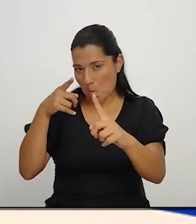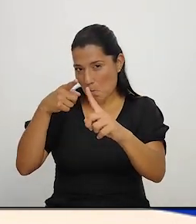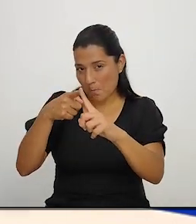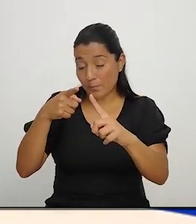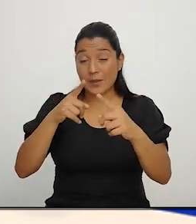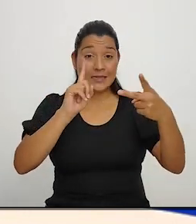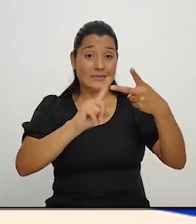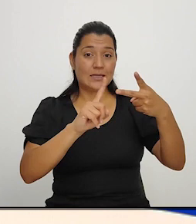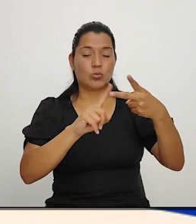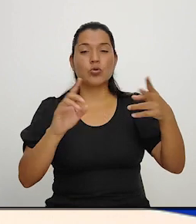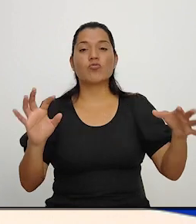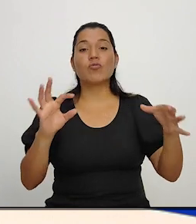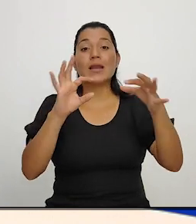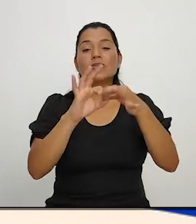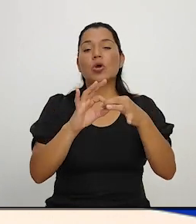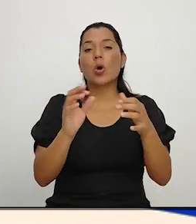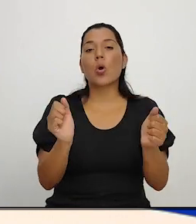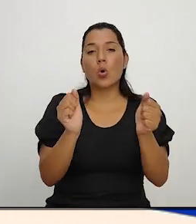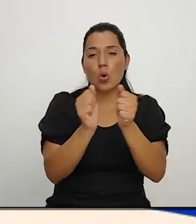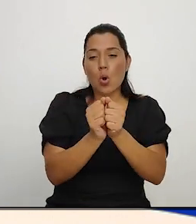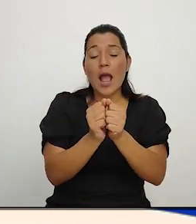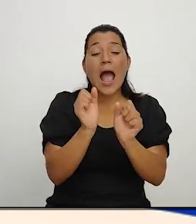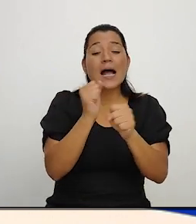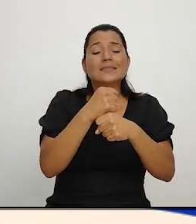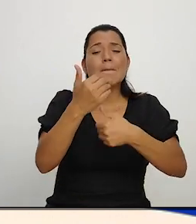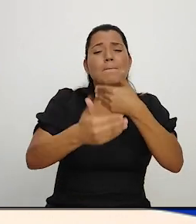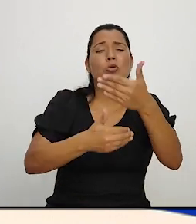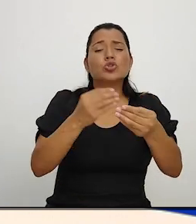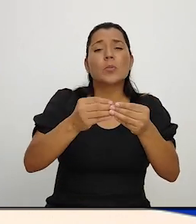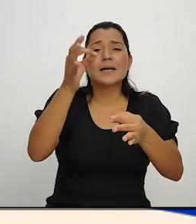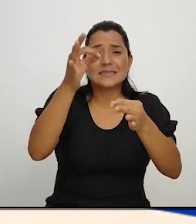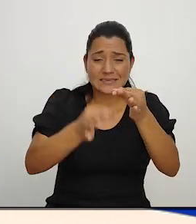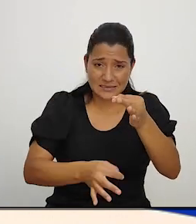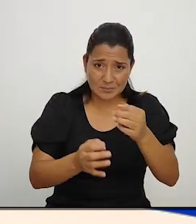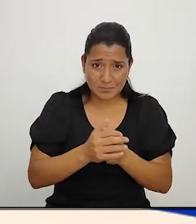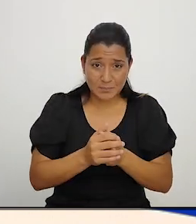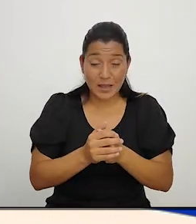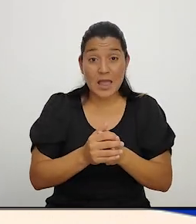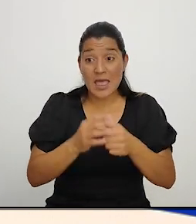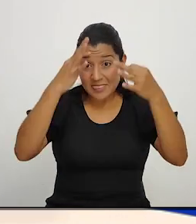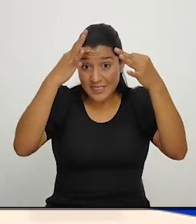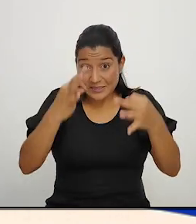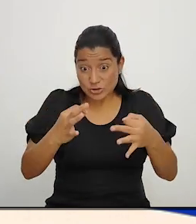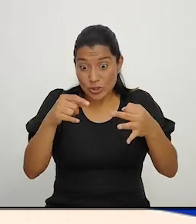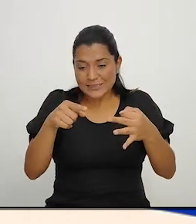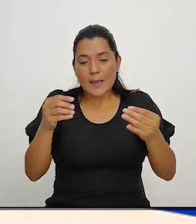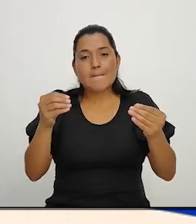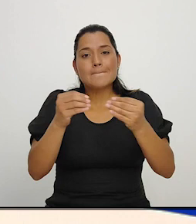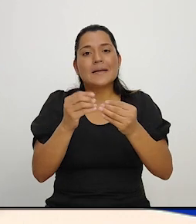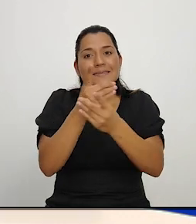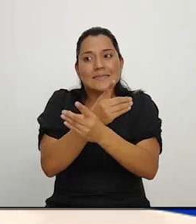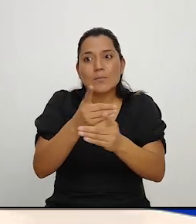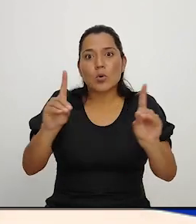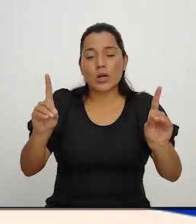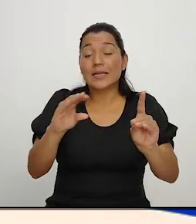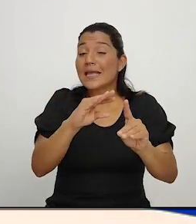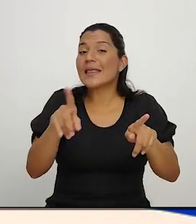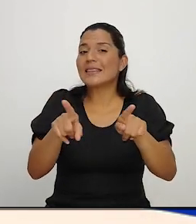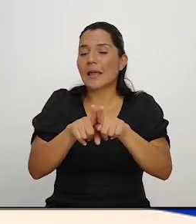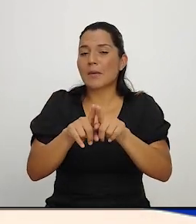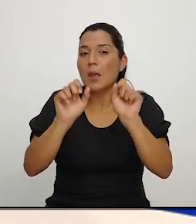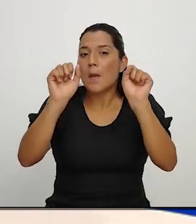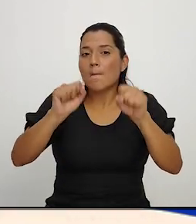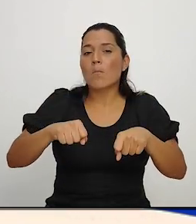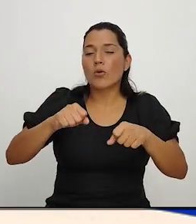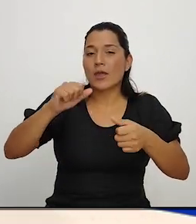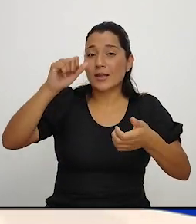se relaciona con la simplificación de trámites la democratización de la toma de decisiones institucionales y la reducción